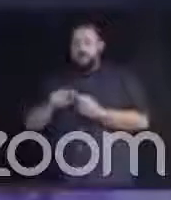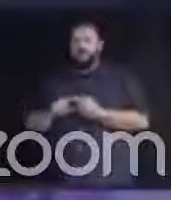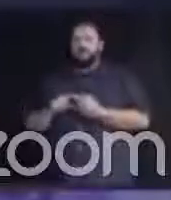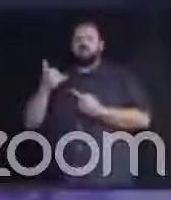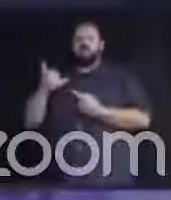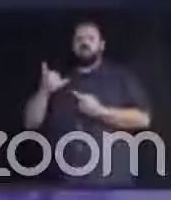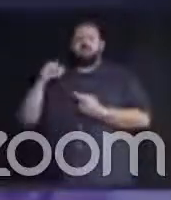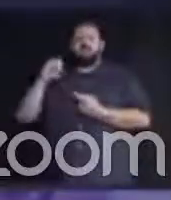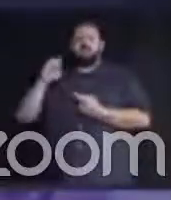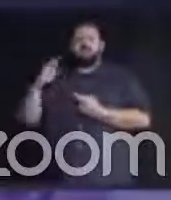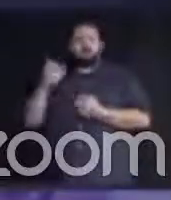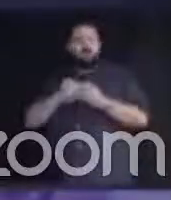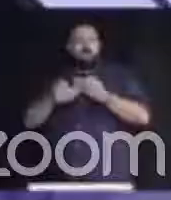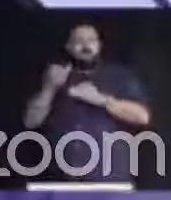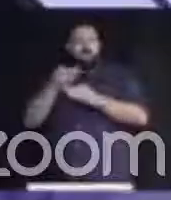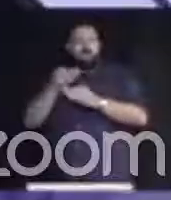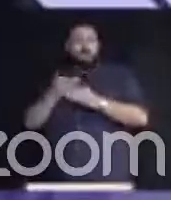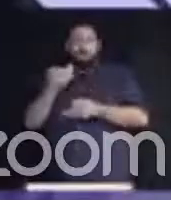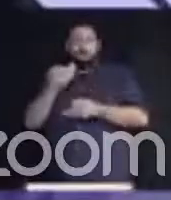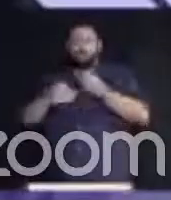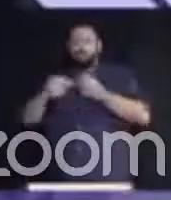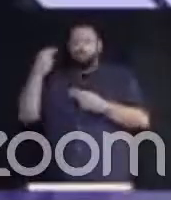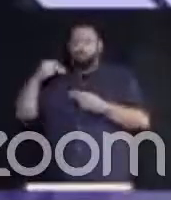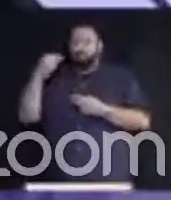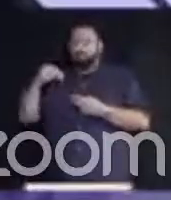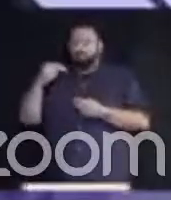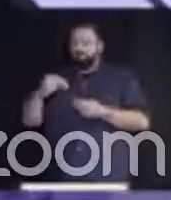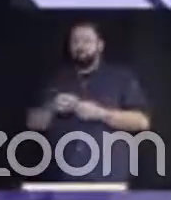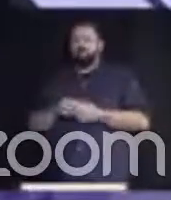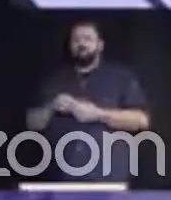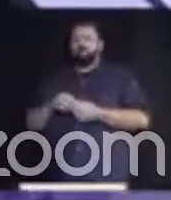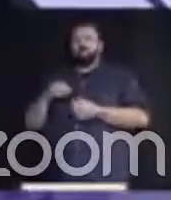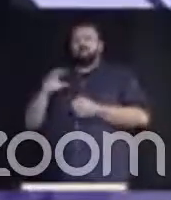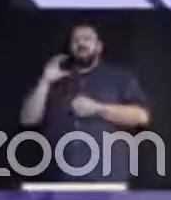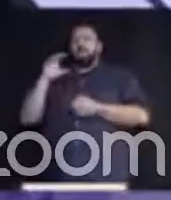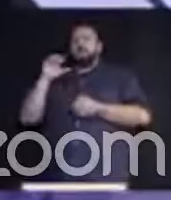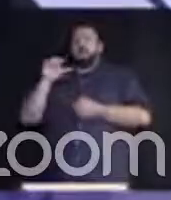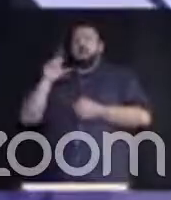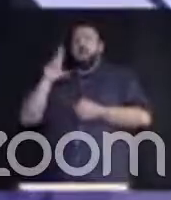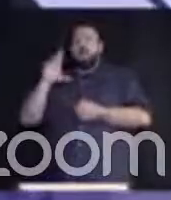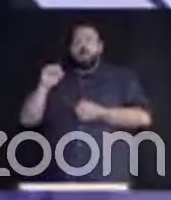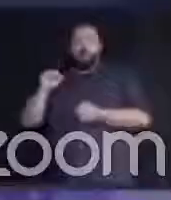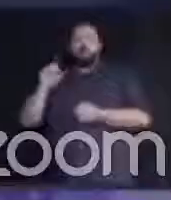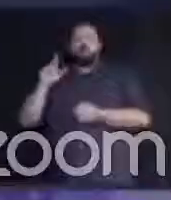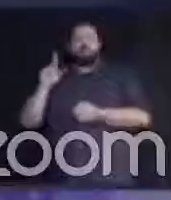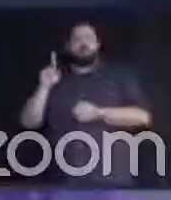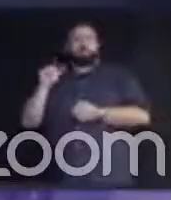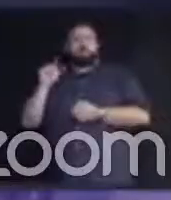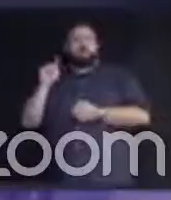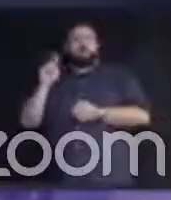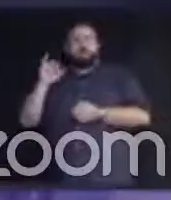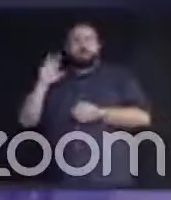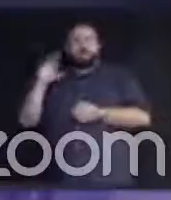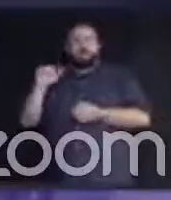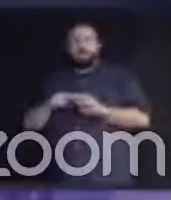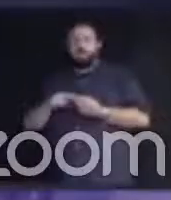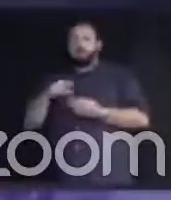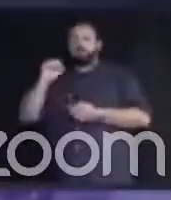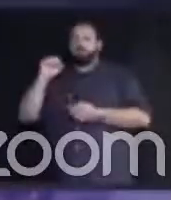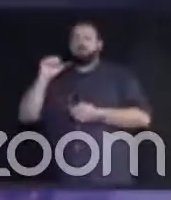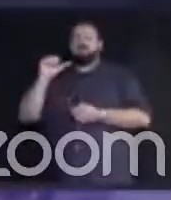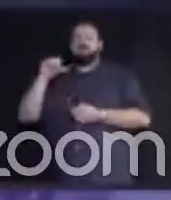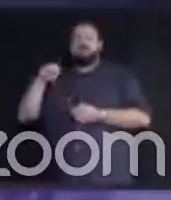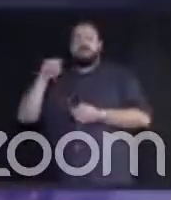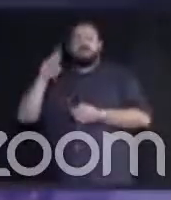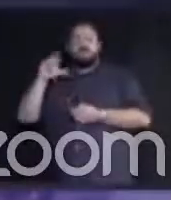Pido un aplauso para todos los que van a nombrar: Carlos Pasten, Anatoly y Patricia Chasinski, a Sandra Espinola y a